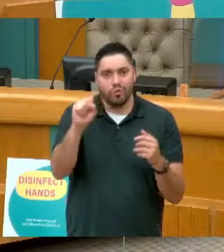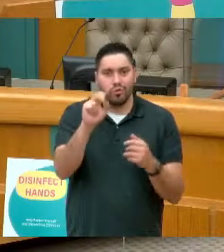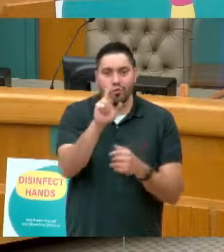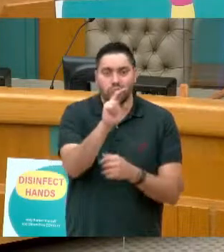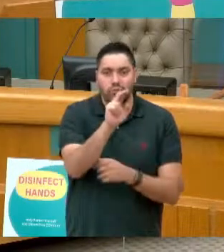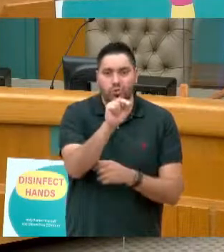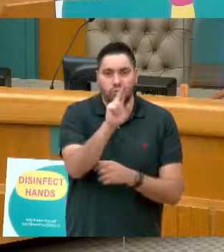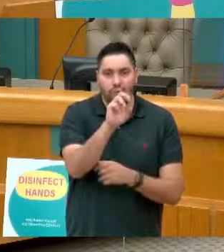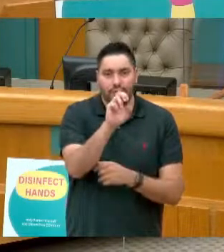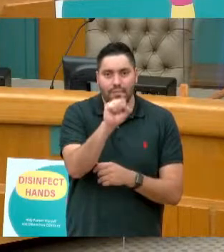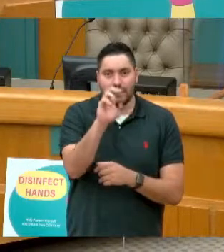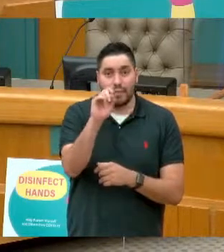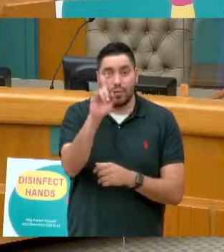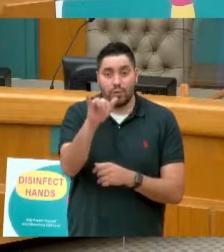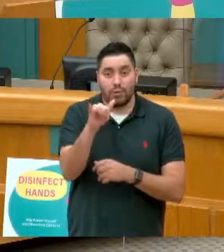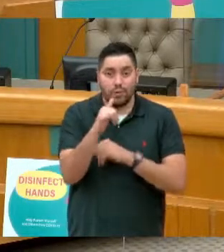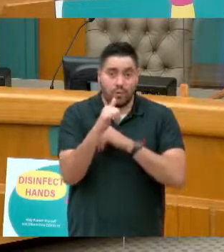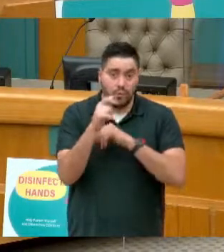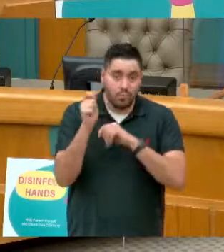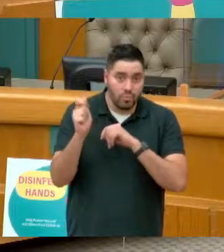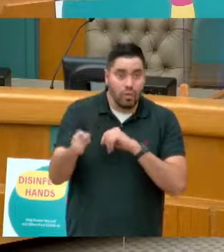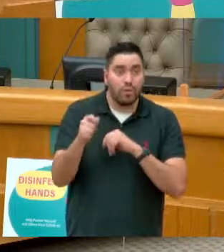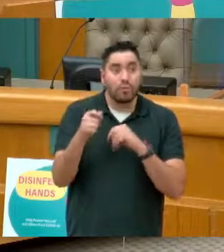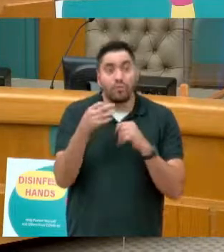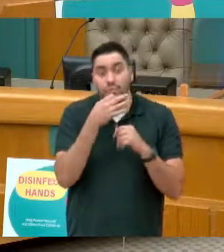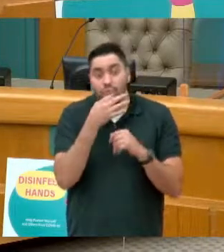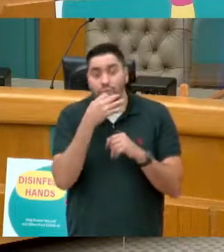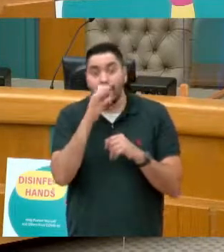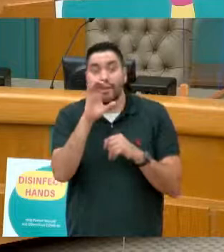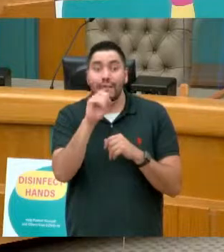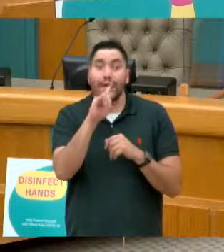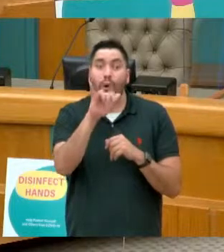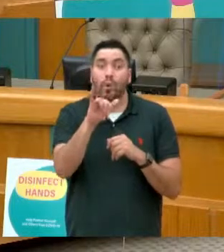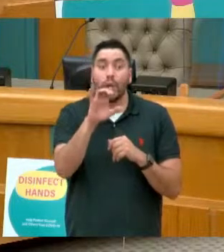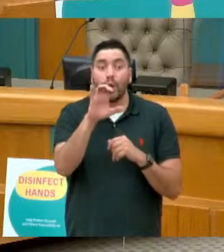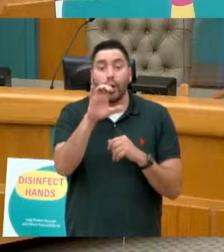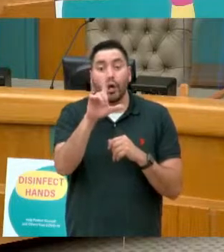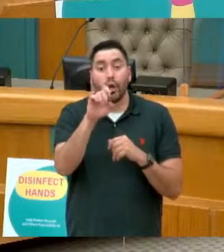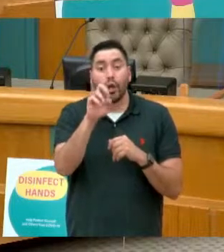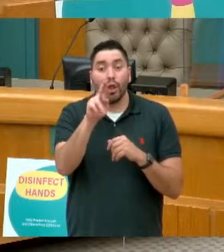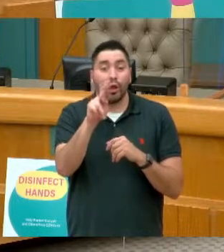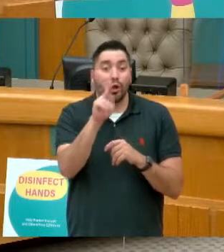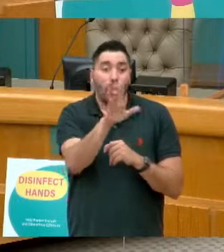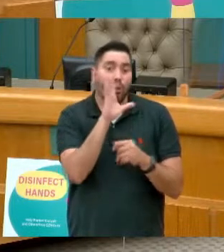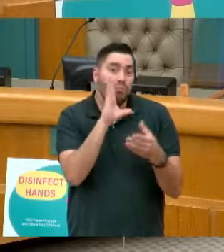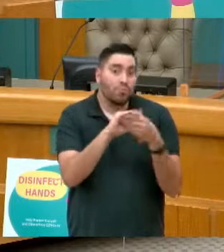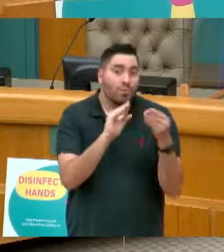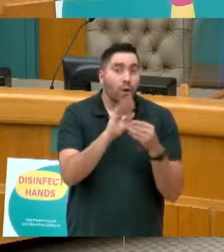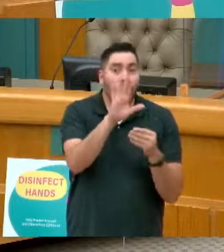de disfraces llenas de gente. Ahora la juez del condado, Bárbara Canales, nos va a dar su reporte.